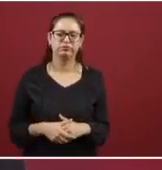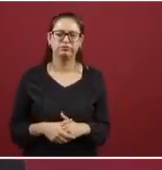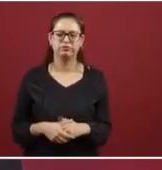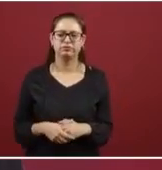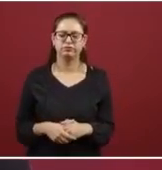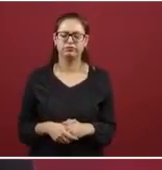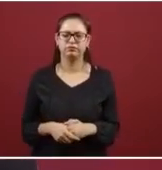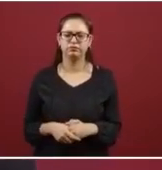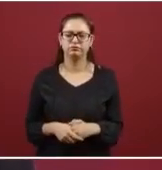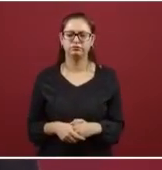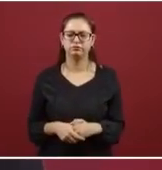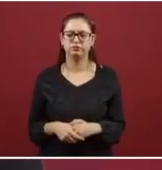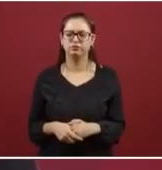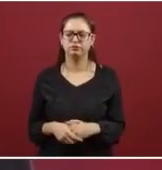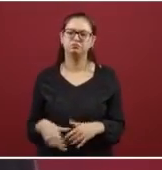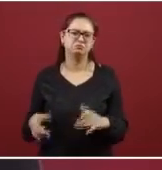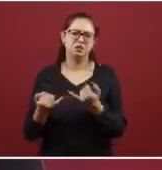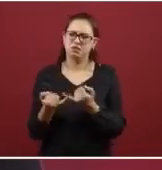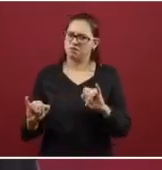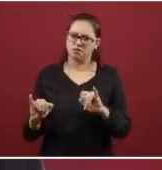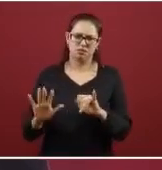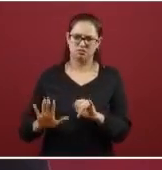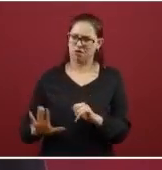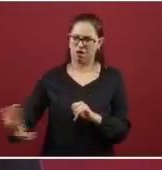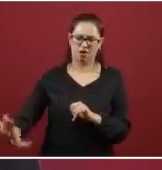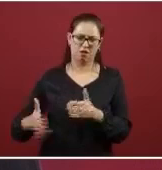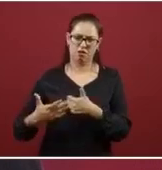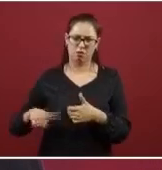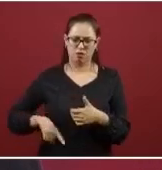que haya independencia, autonomía,